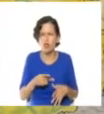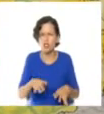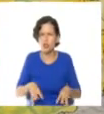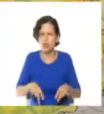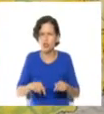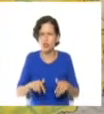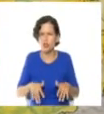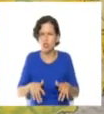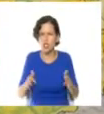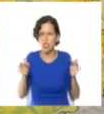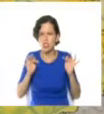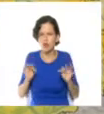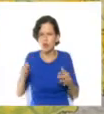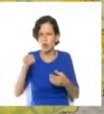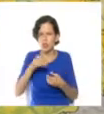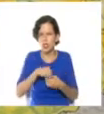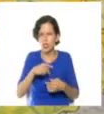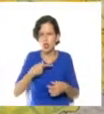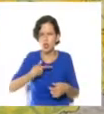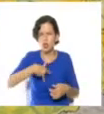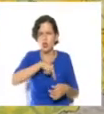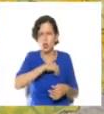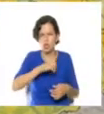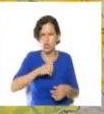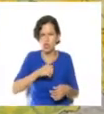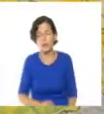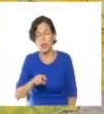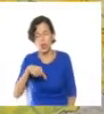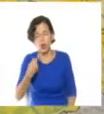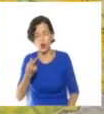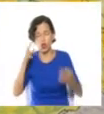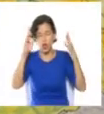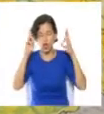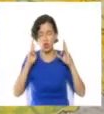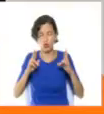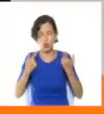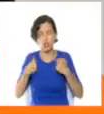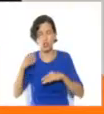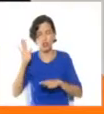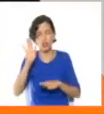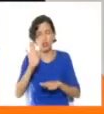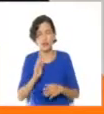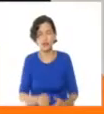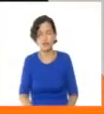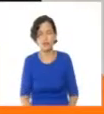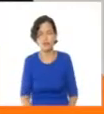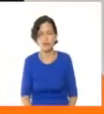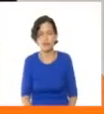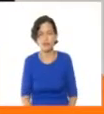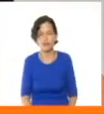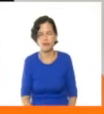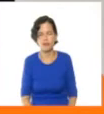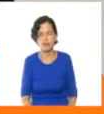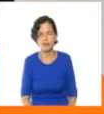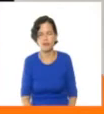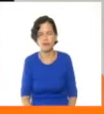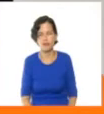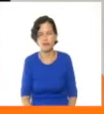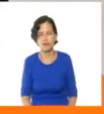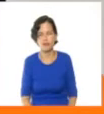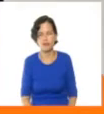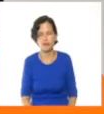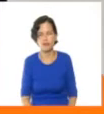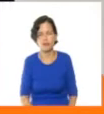manera de insertar nuestros pueblos y comunidades indígenas. Ahora vamos a pasar a otro recurso que les